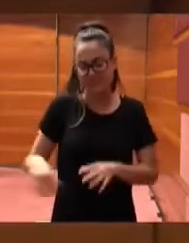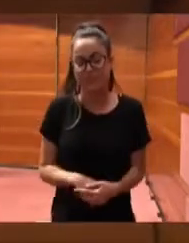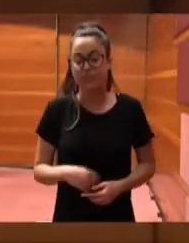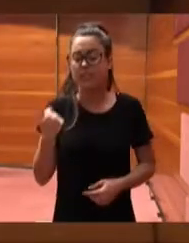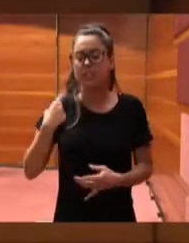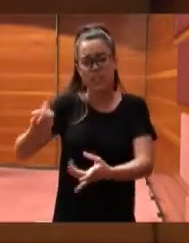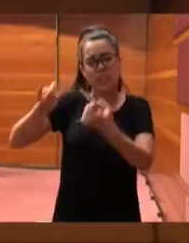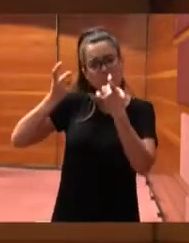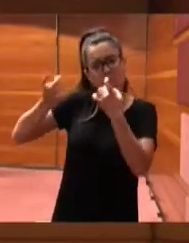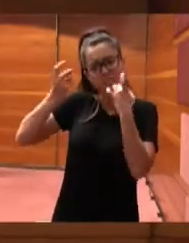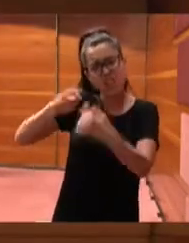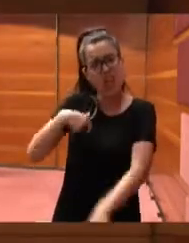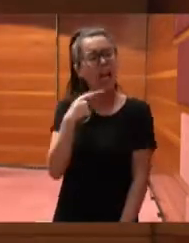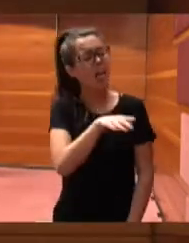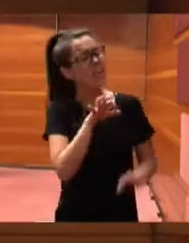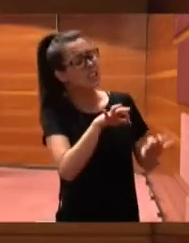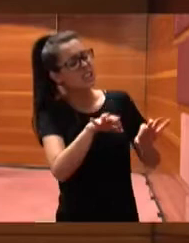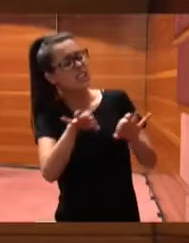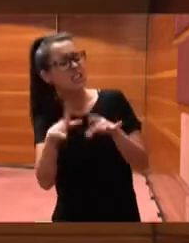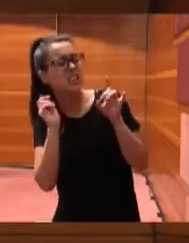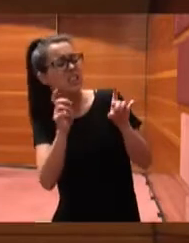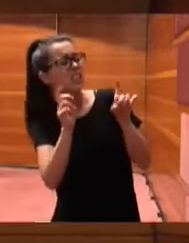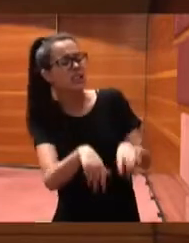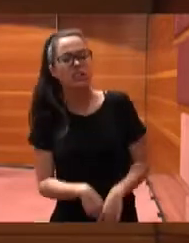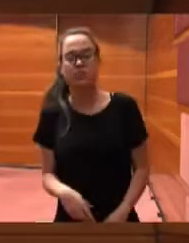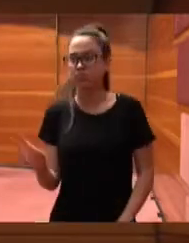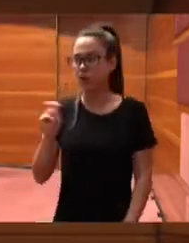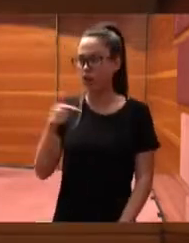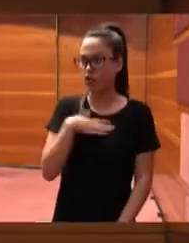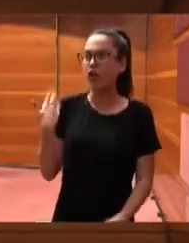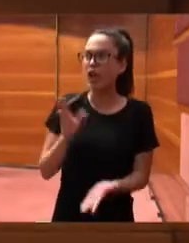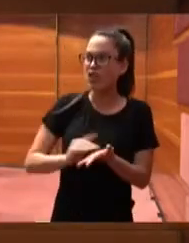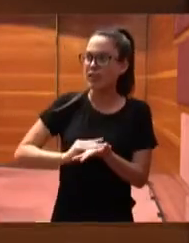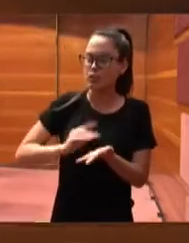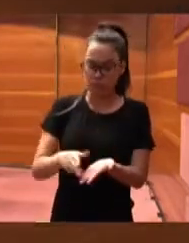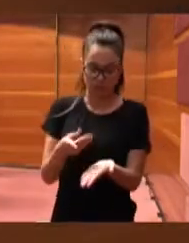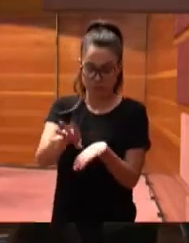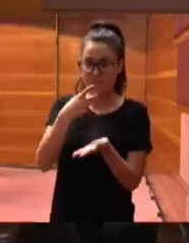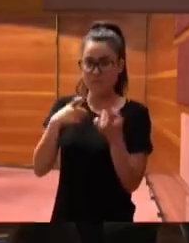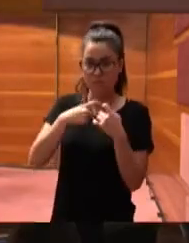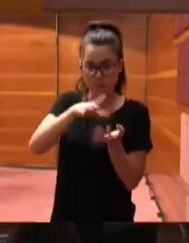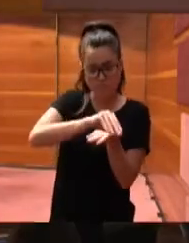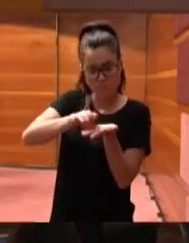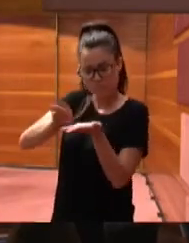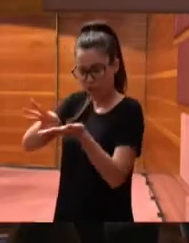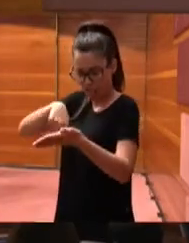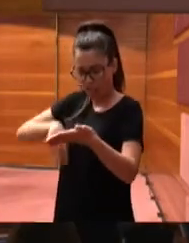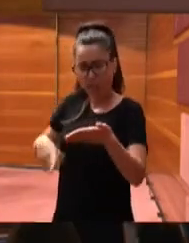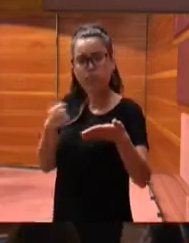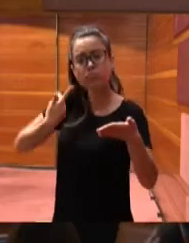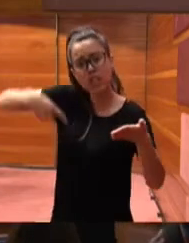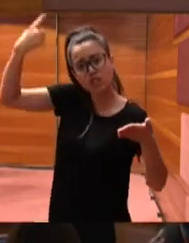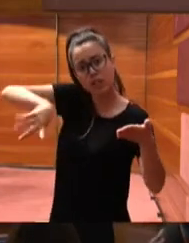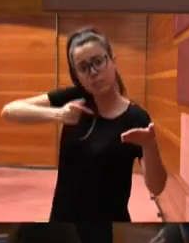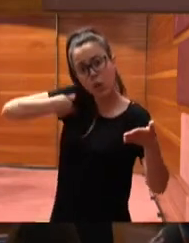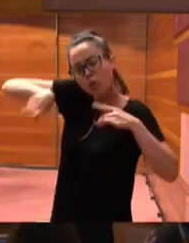hacer o dejar de hacer. Yo lo que necesito son datos para decidir. Otra cosa es que la